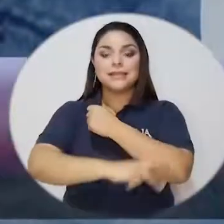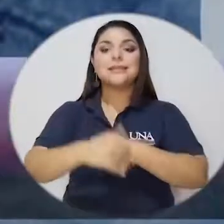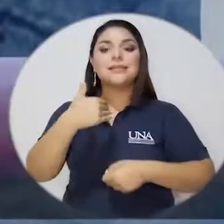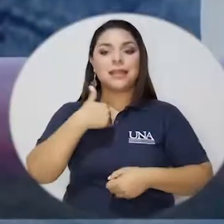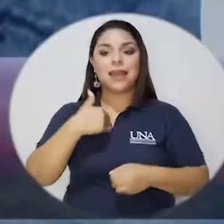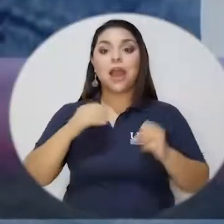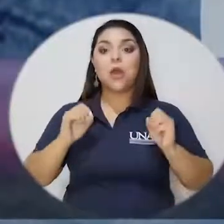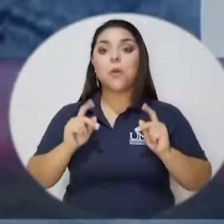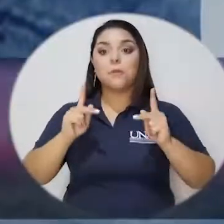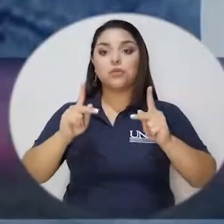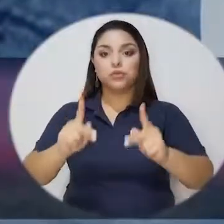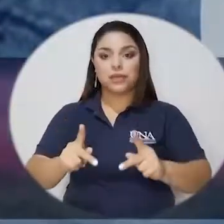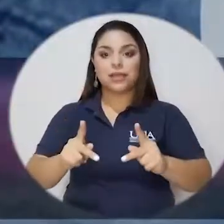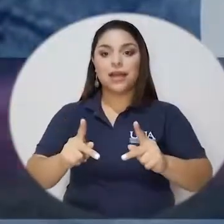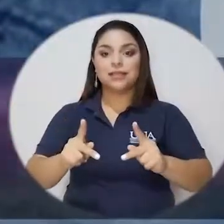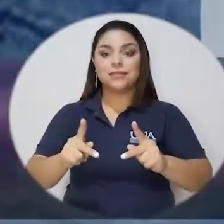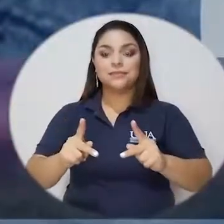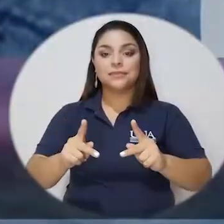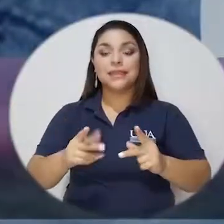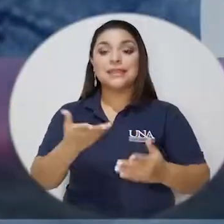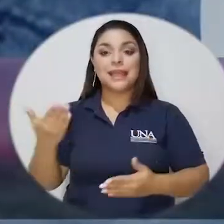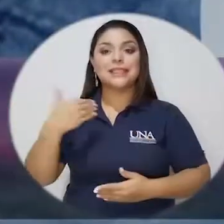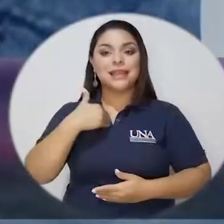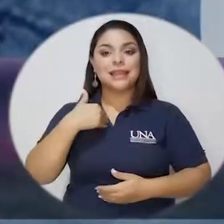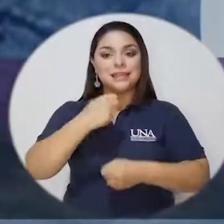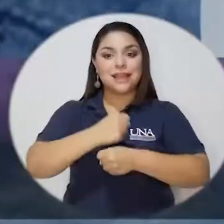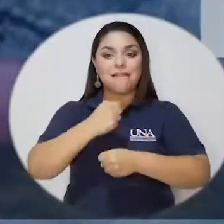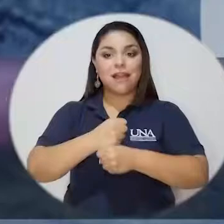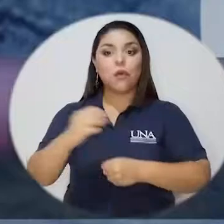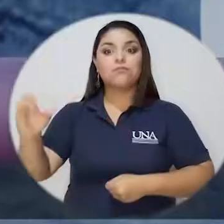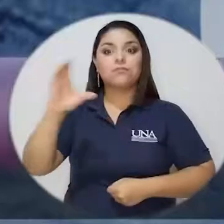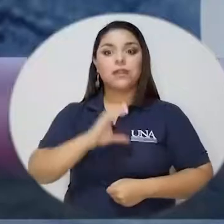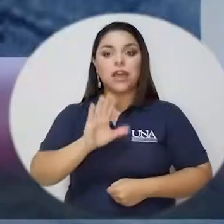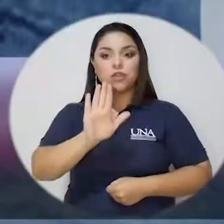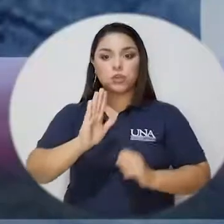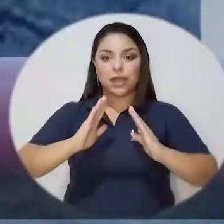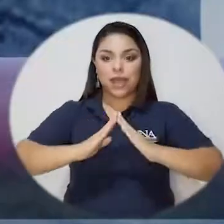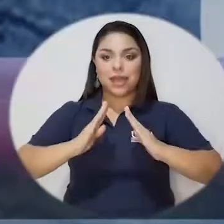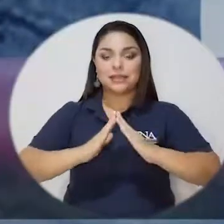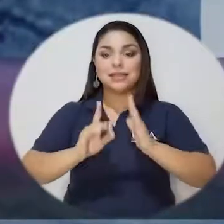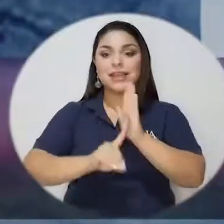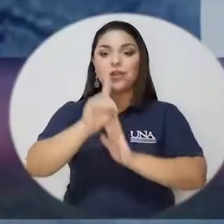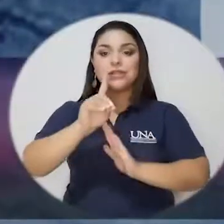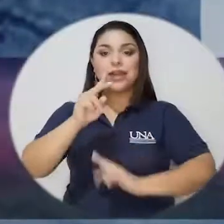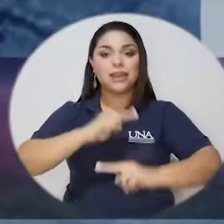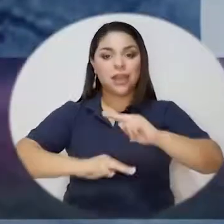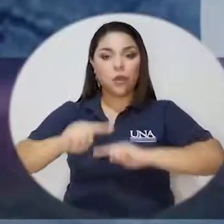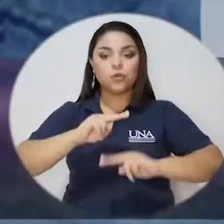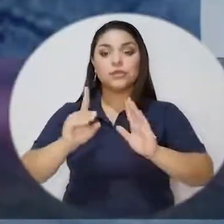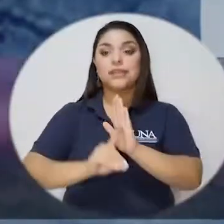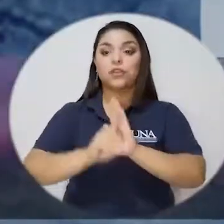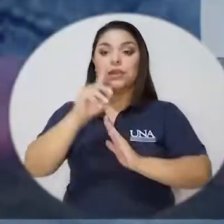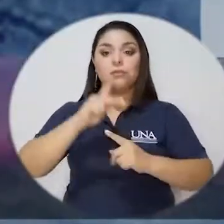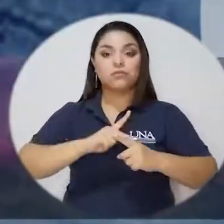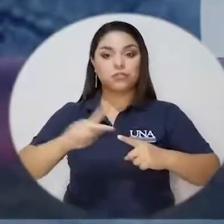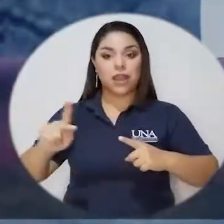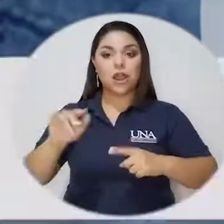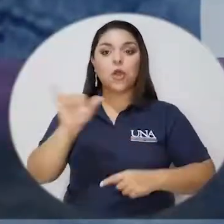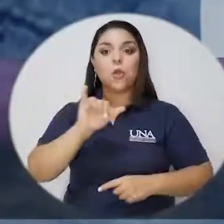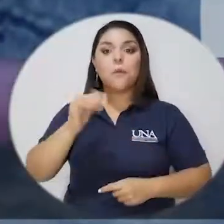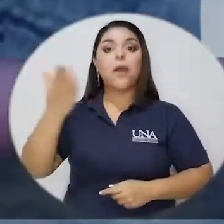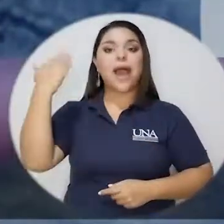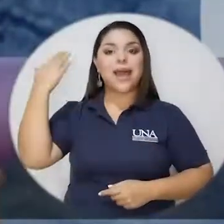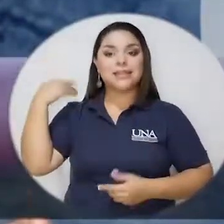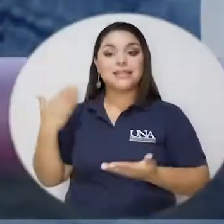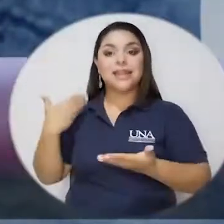la oportunidad de llevar ingreso a su casa y de desarrollar sus negocios, de desarrollarse profesionalmente